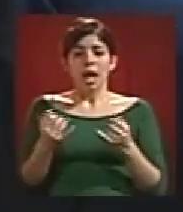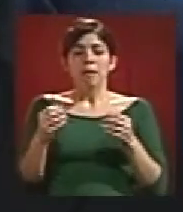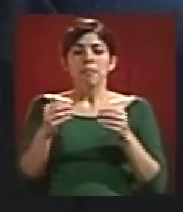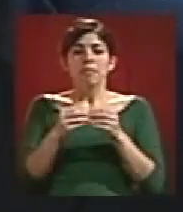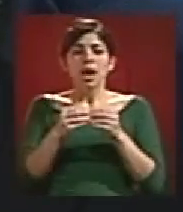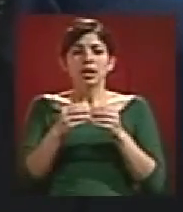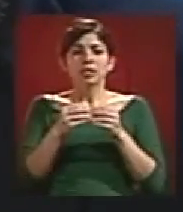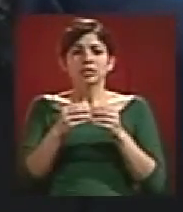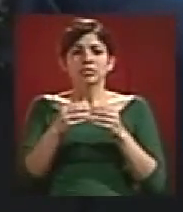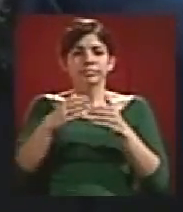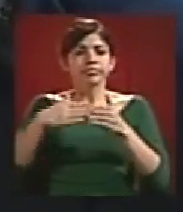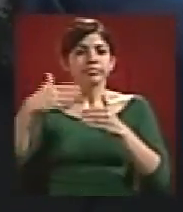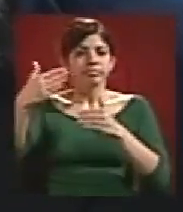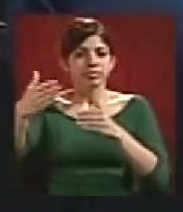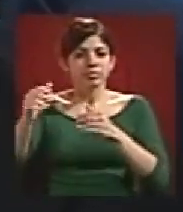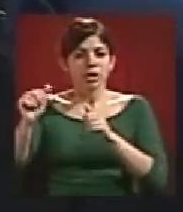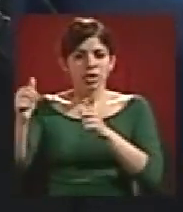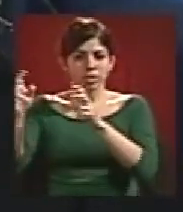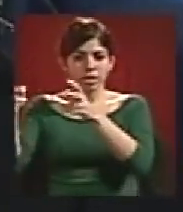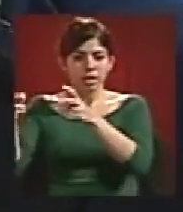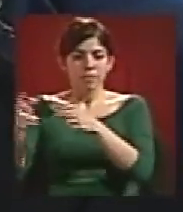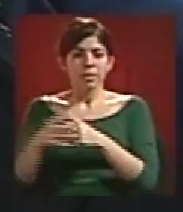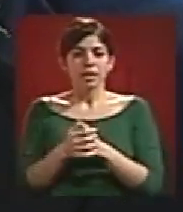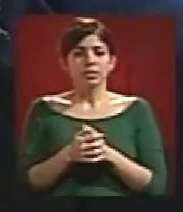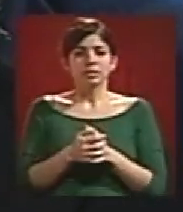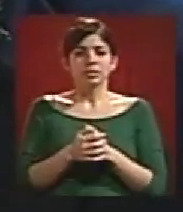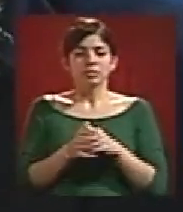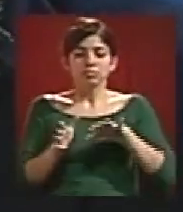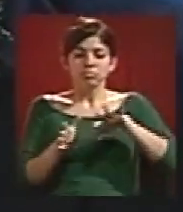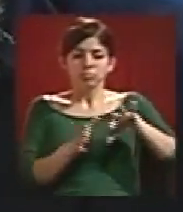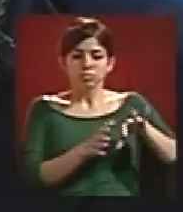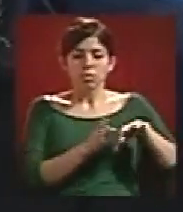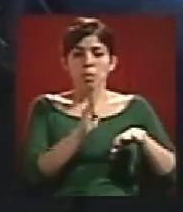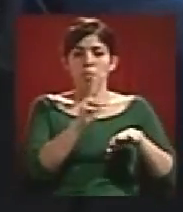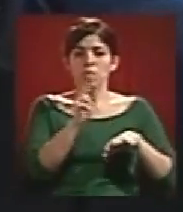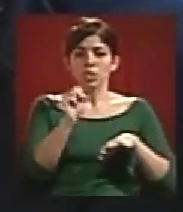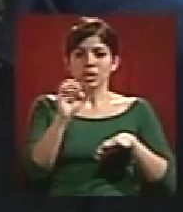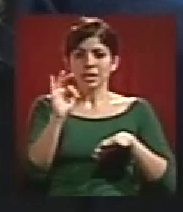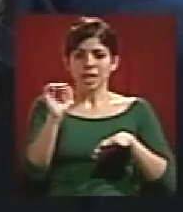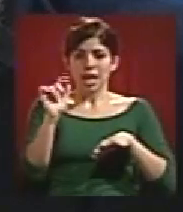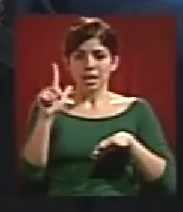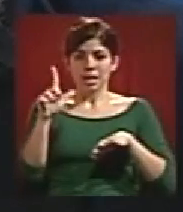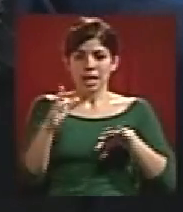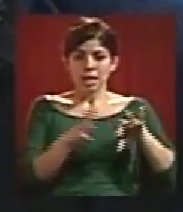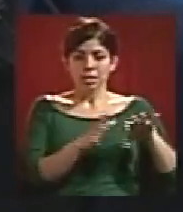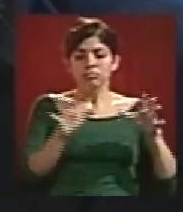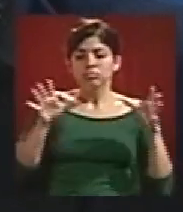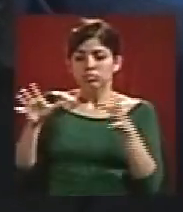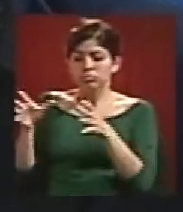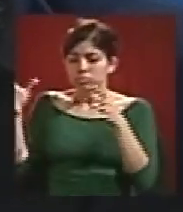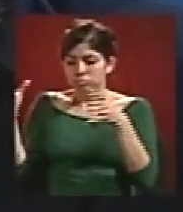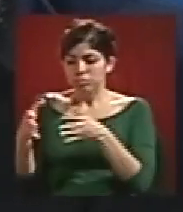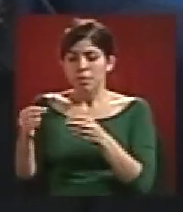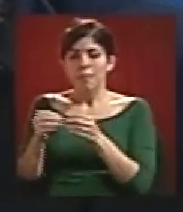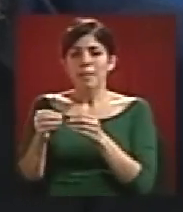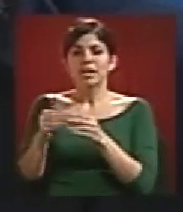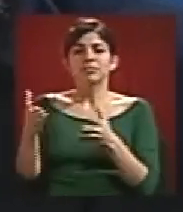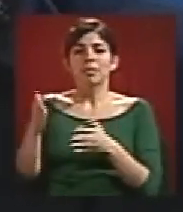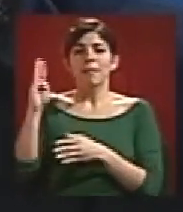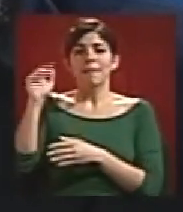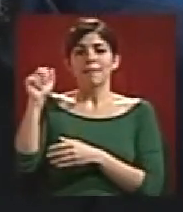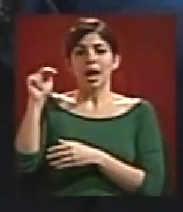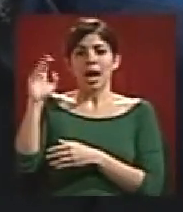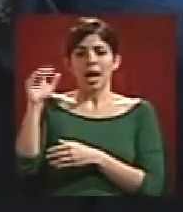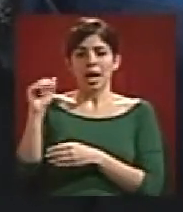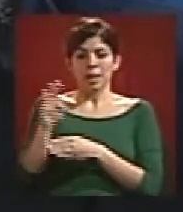poco más lejos, es un poco abandonando el sector bursátil y pasando un poco a la banca, una de